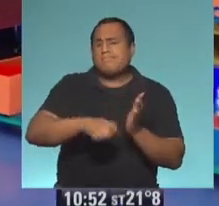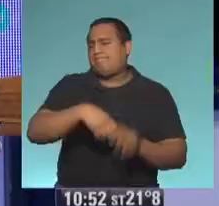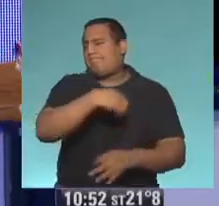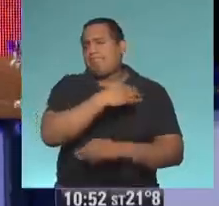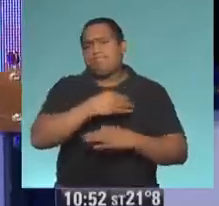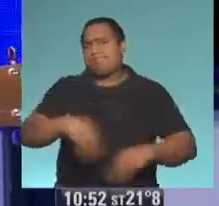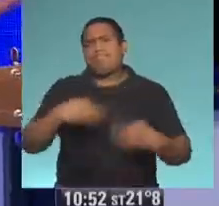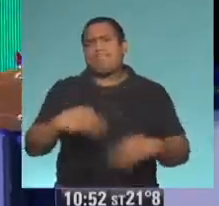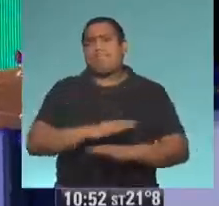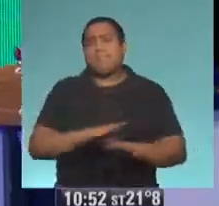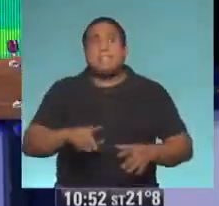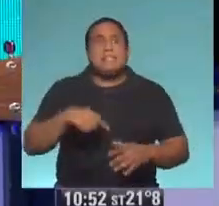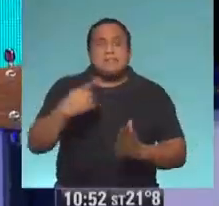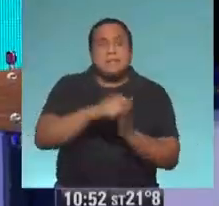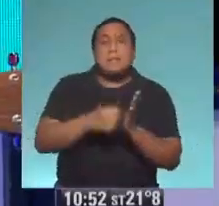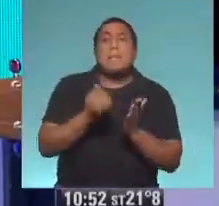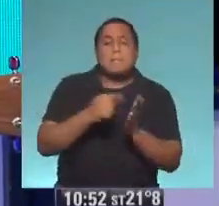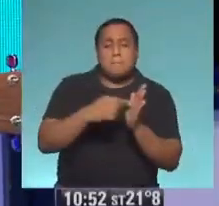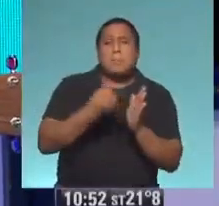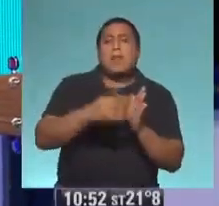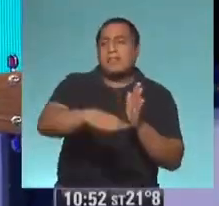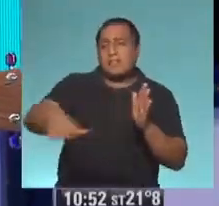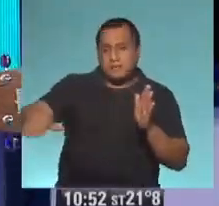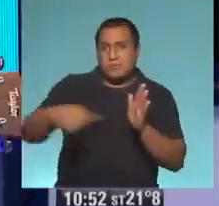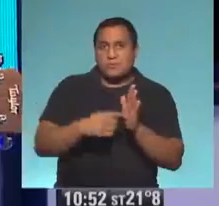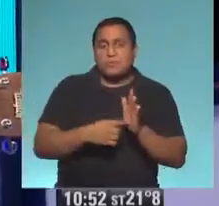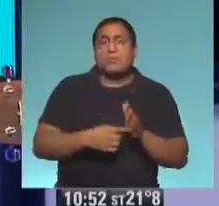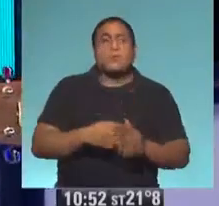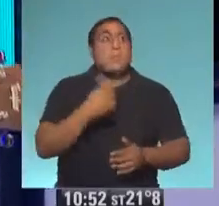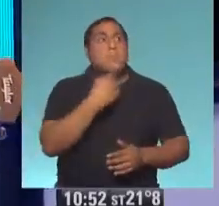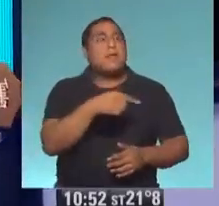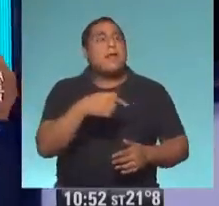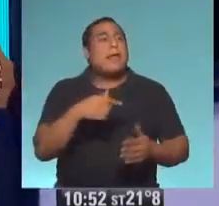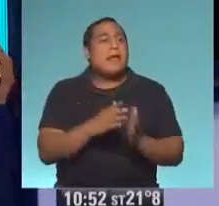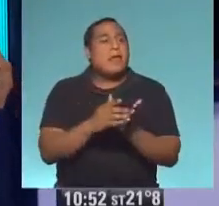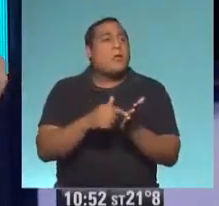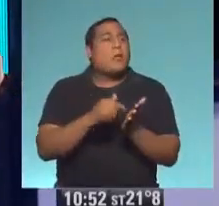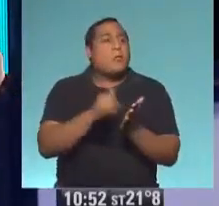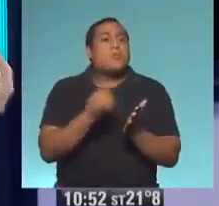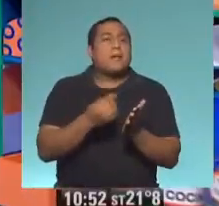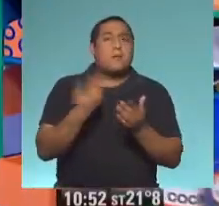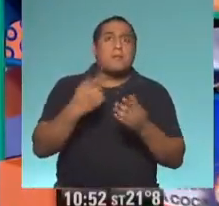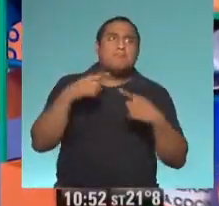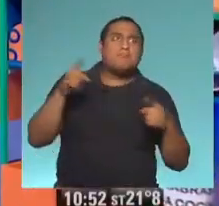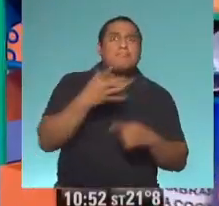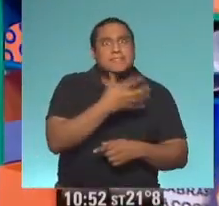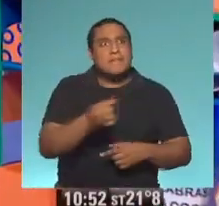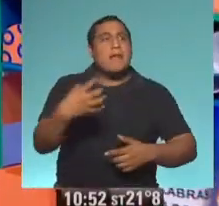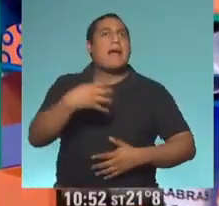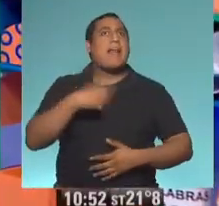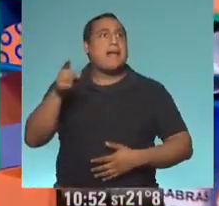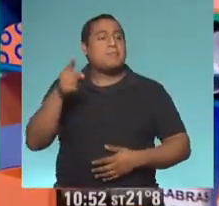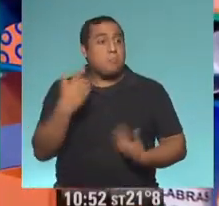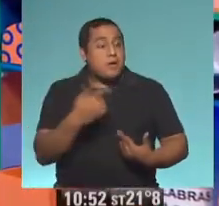y siempre escribo para las chicas y los chicos y le dije si tenés algún cuento algo para sonorizar para llevar al programa a la clase